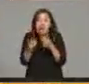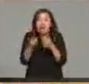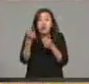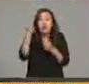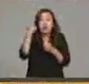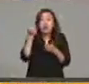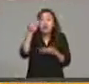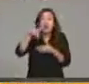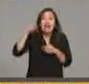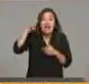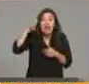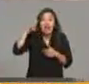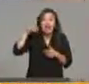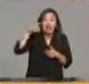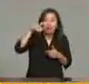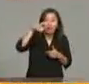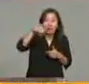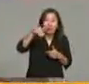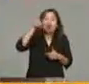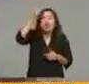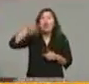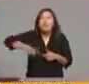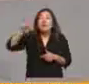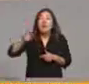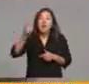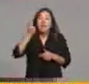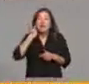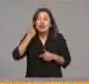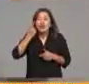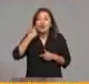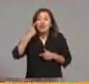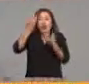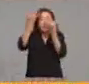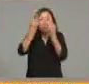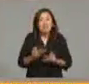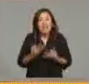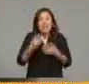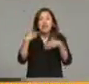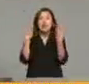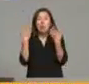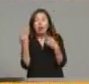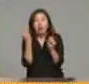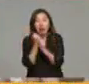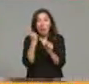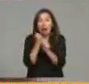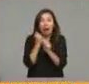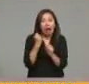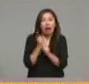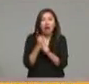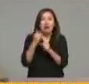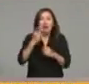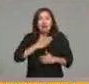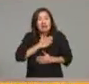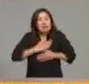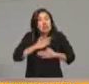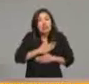que ha logrado que uno de sus integrantes llegue pleno activo esté trabajando allá